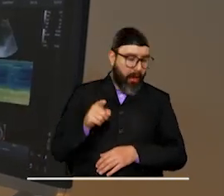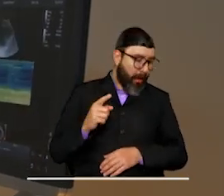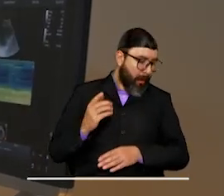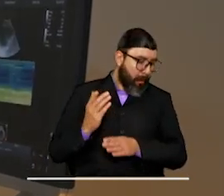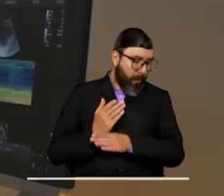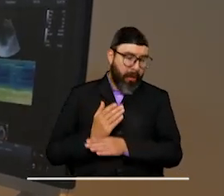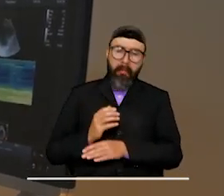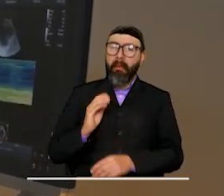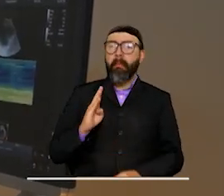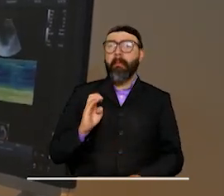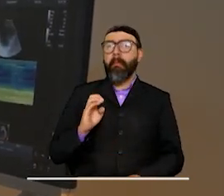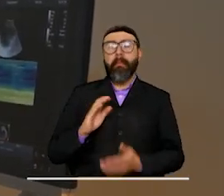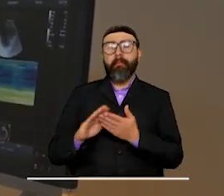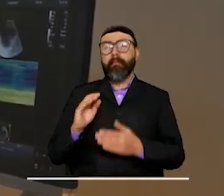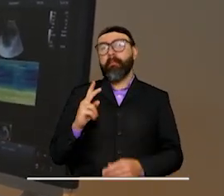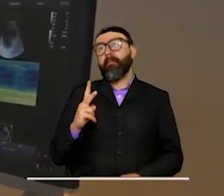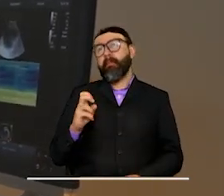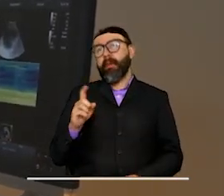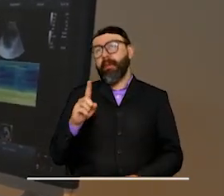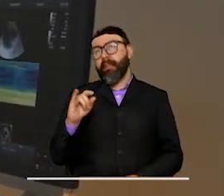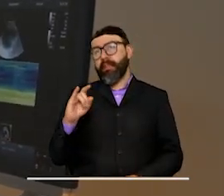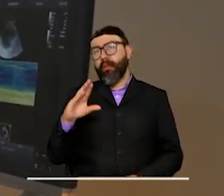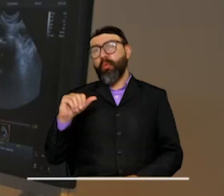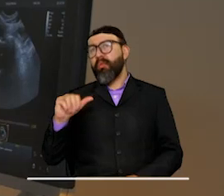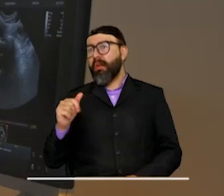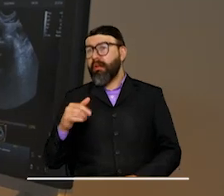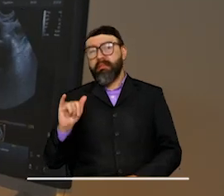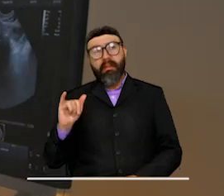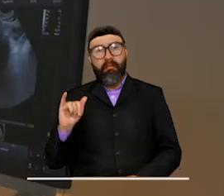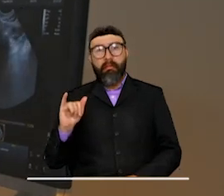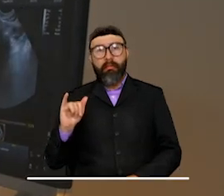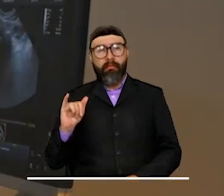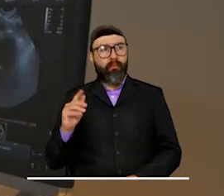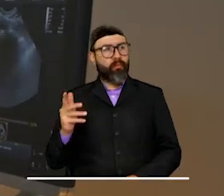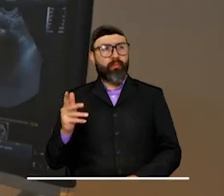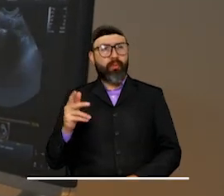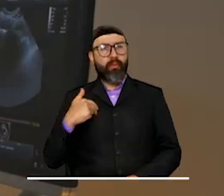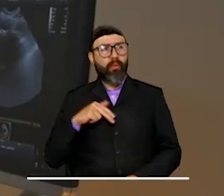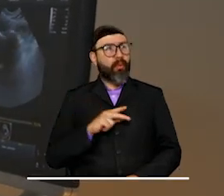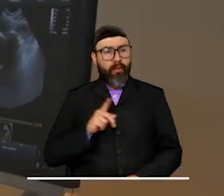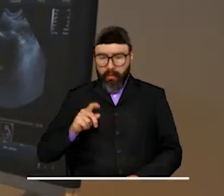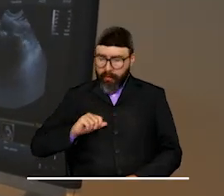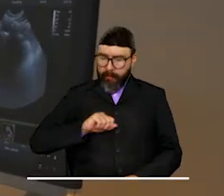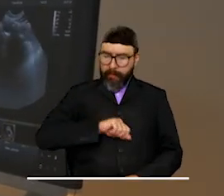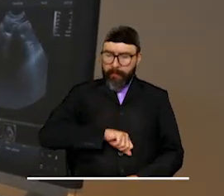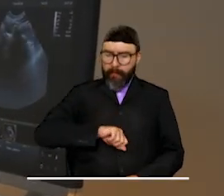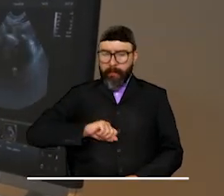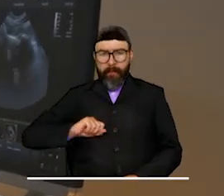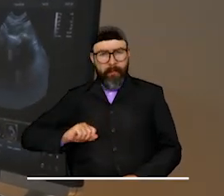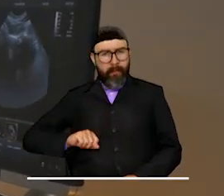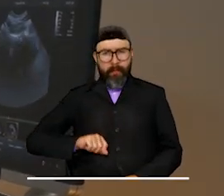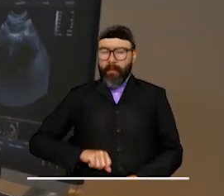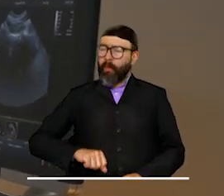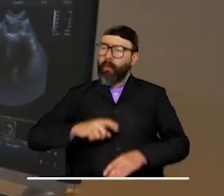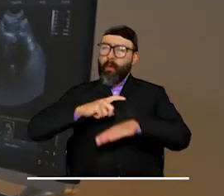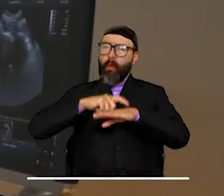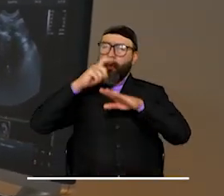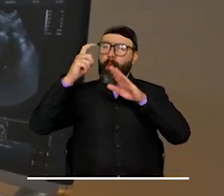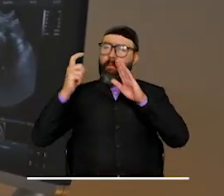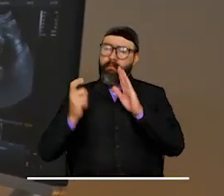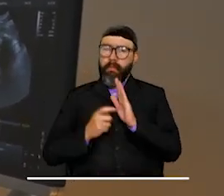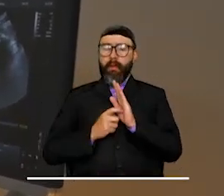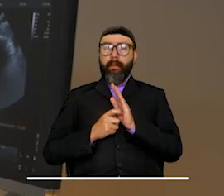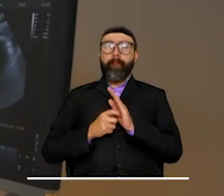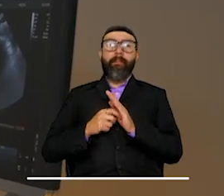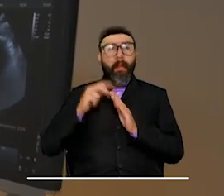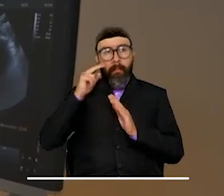nada más, que es lo que tiene el paciente. Nosotros hacemos una ecografía en un examen y miramos todos